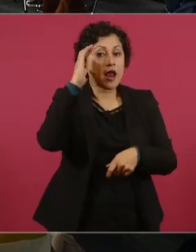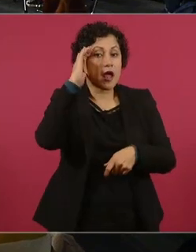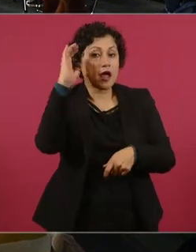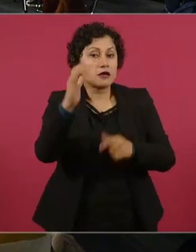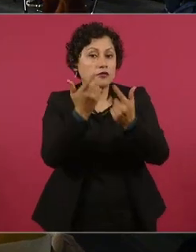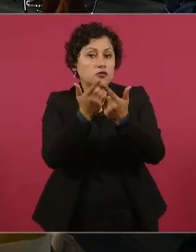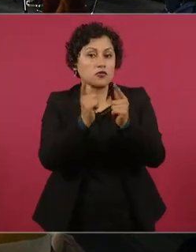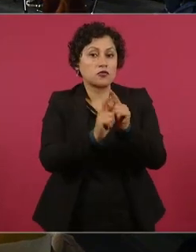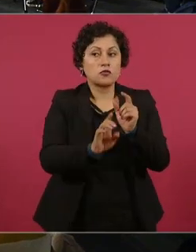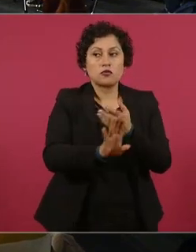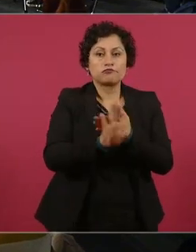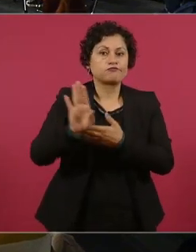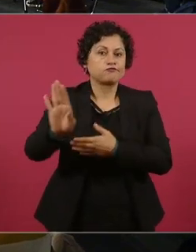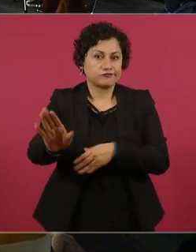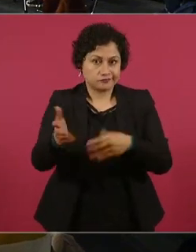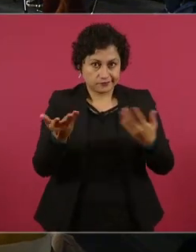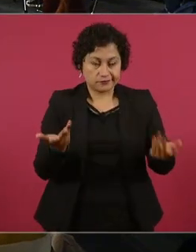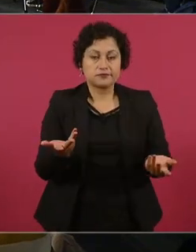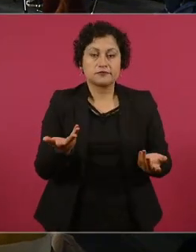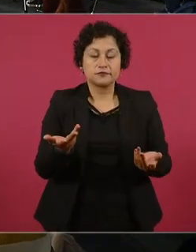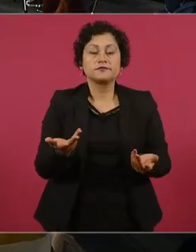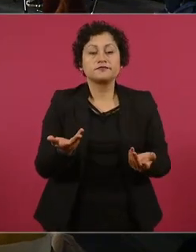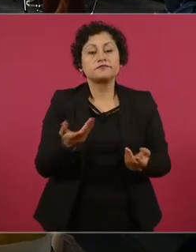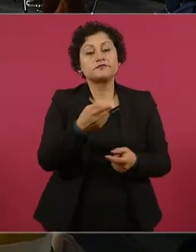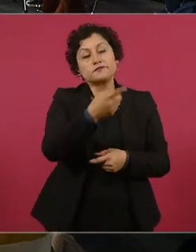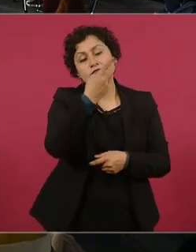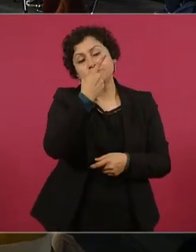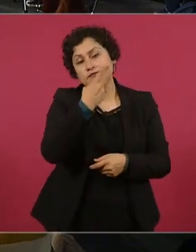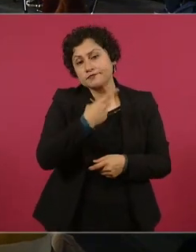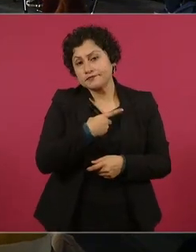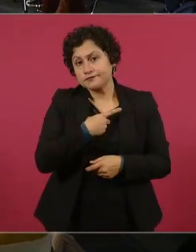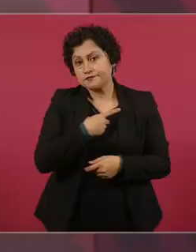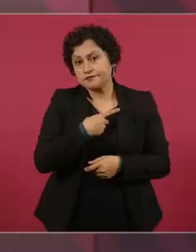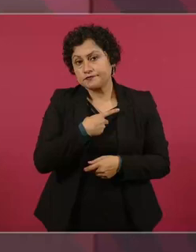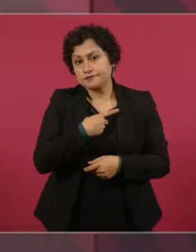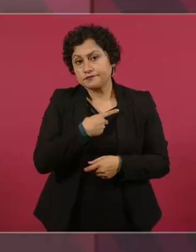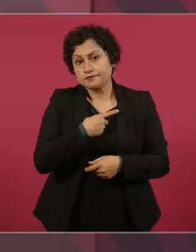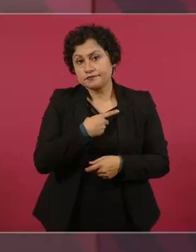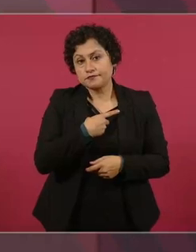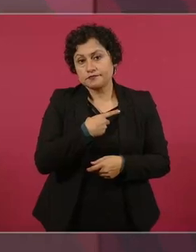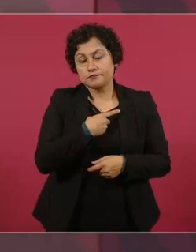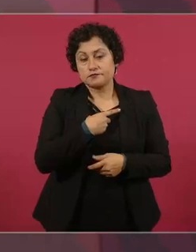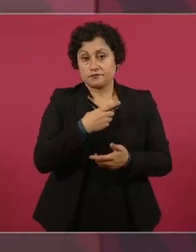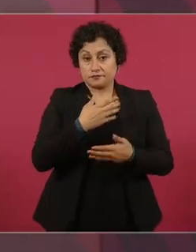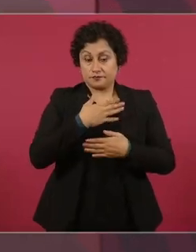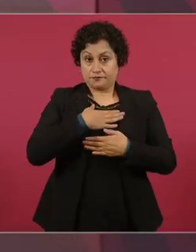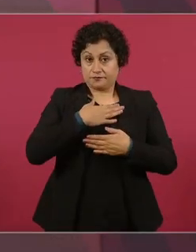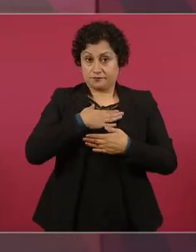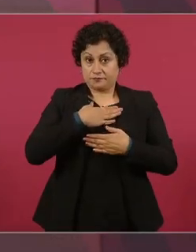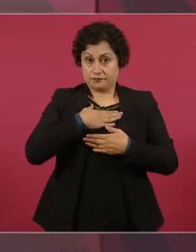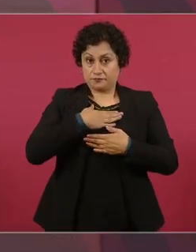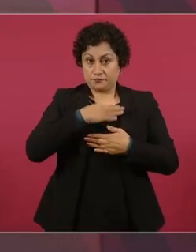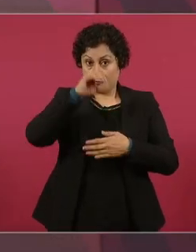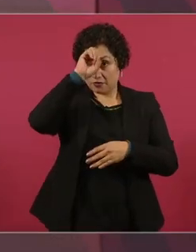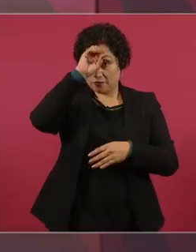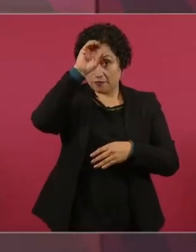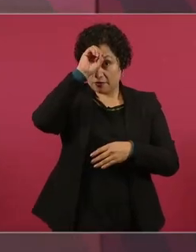Y me dijo, a la mina de nosotros están llegando jóvenes